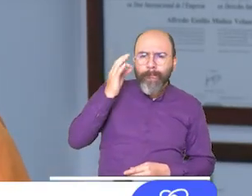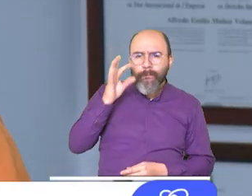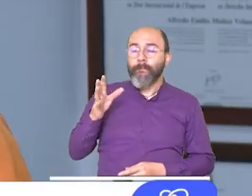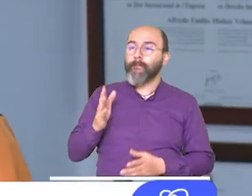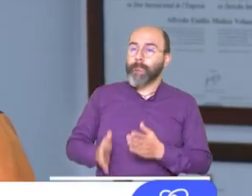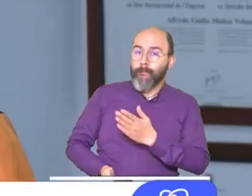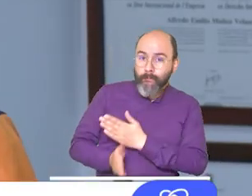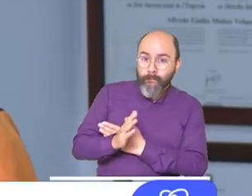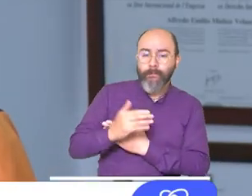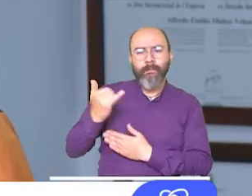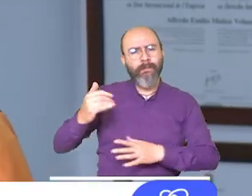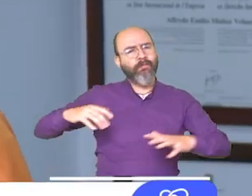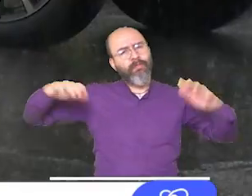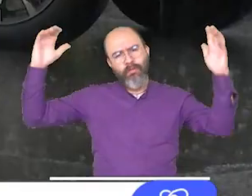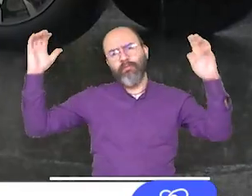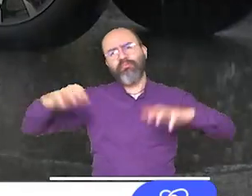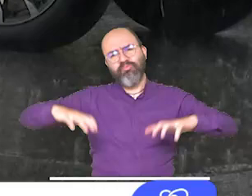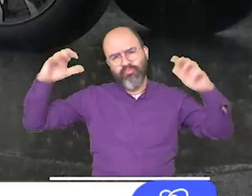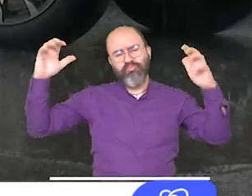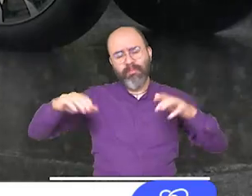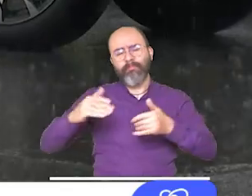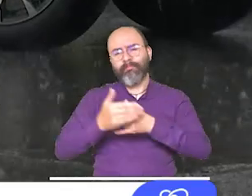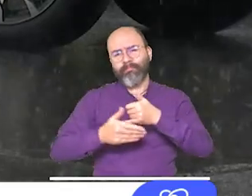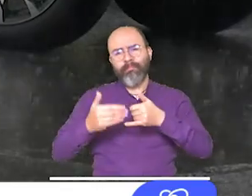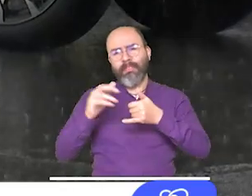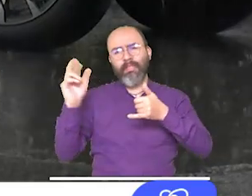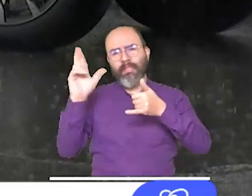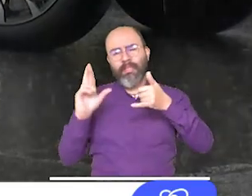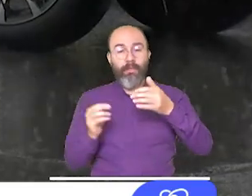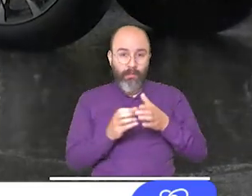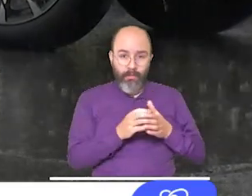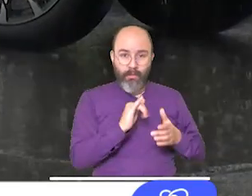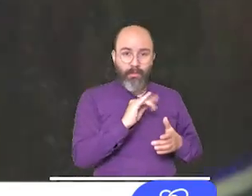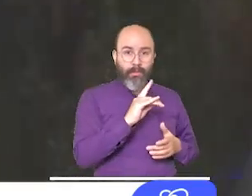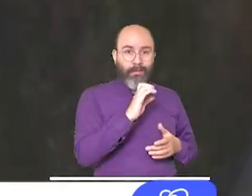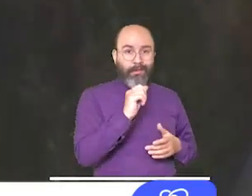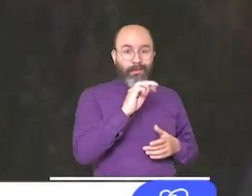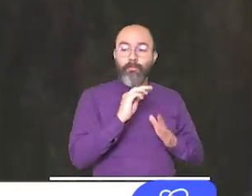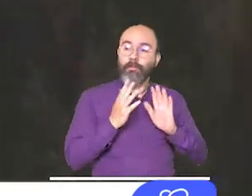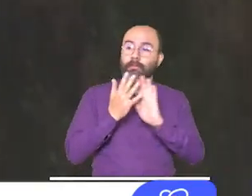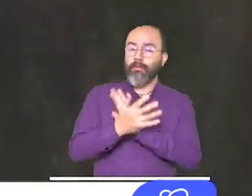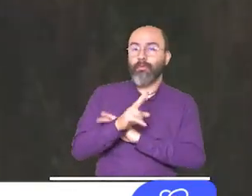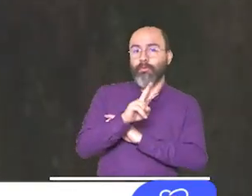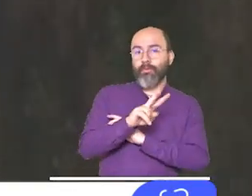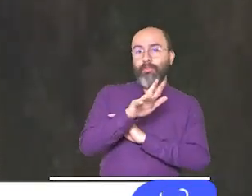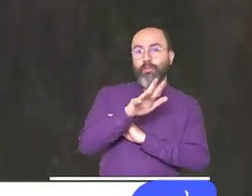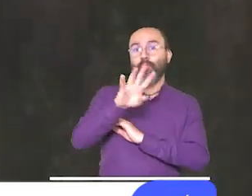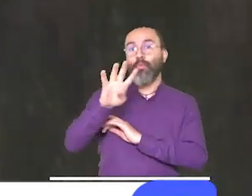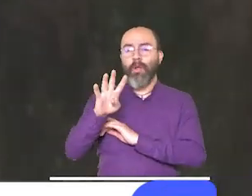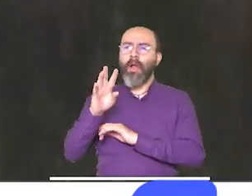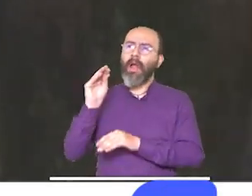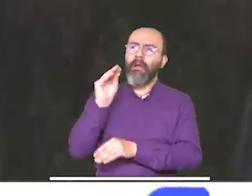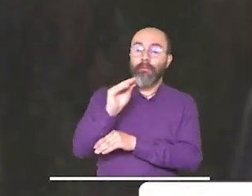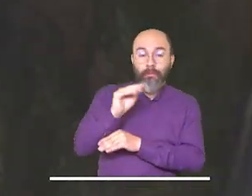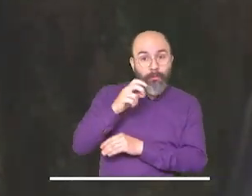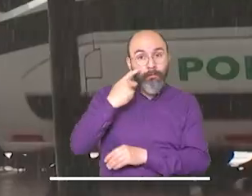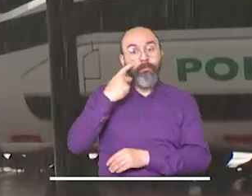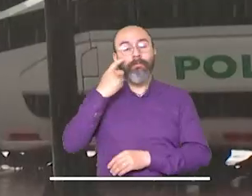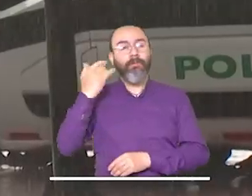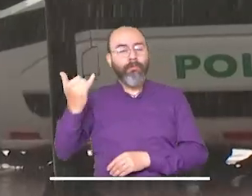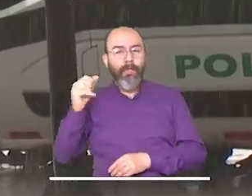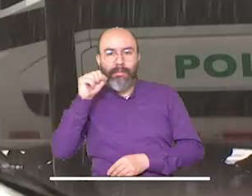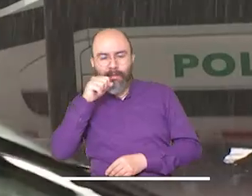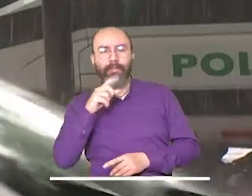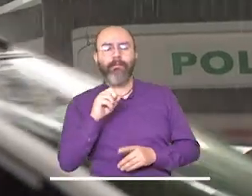precipitaciones en el departamento de rizar El idean en su boletín 274 también declaró alerta naranja para quinchía y Santa Rosa de